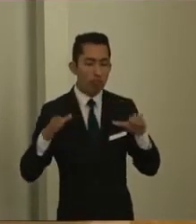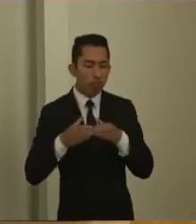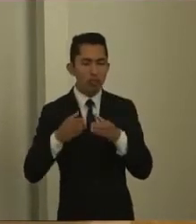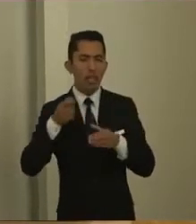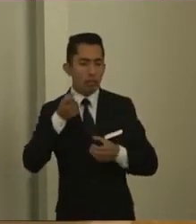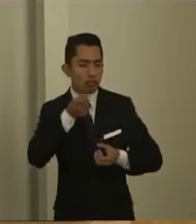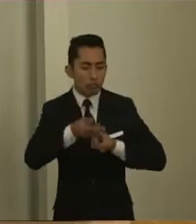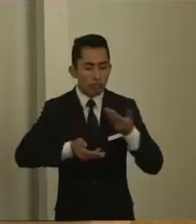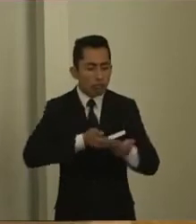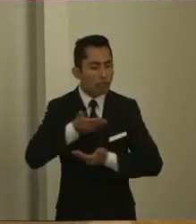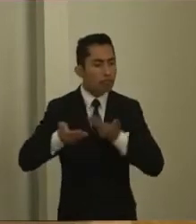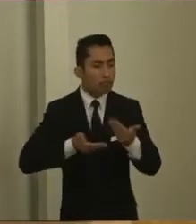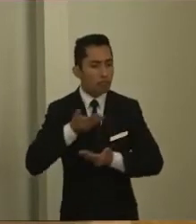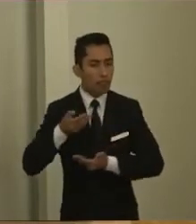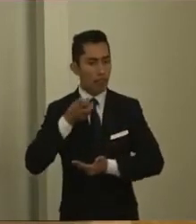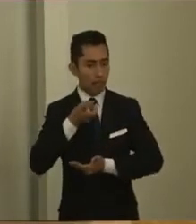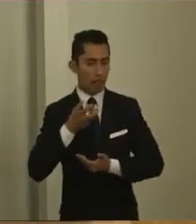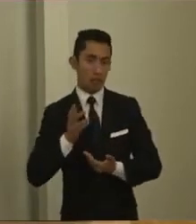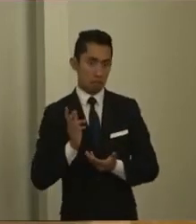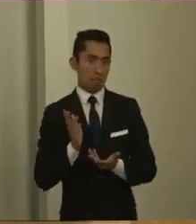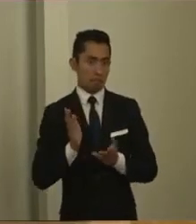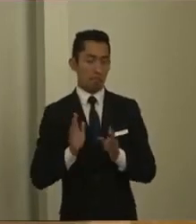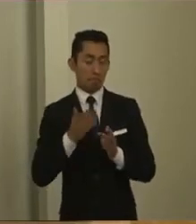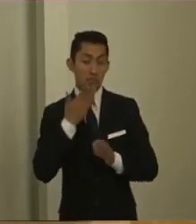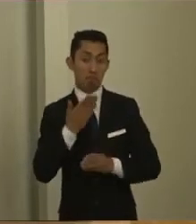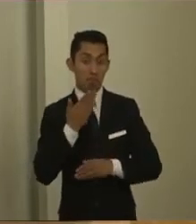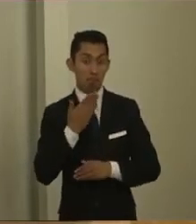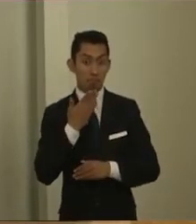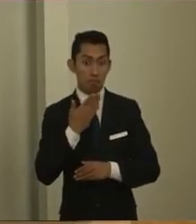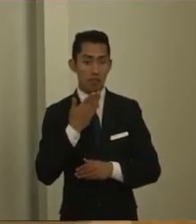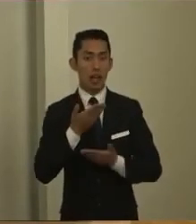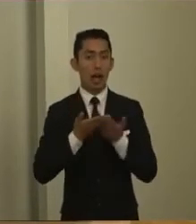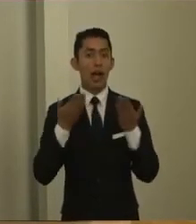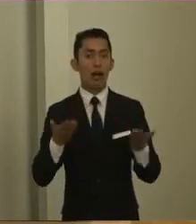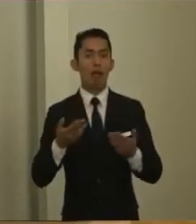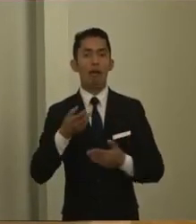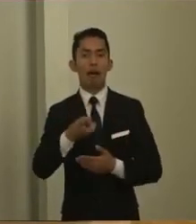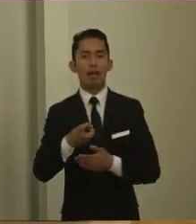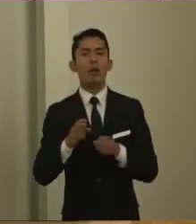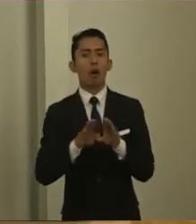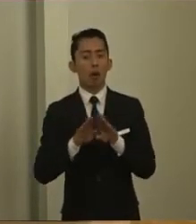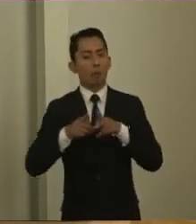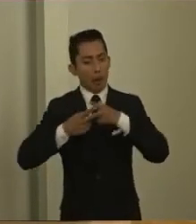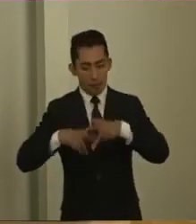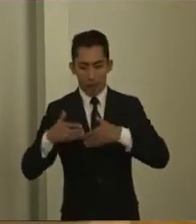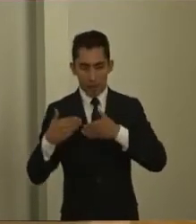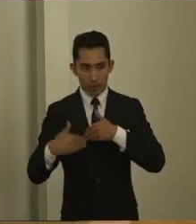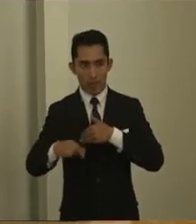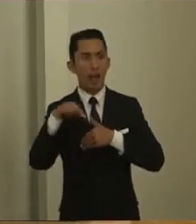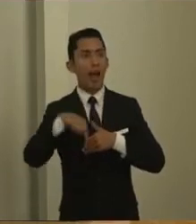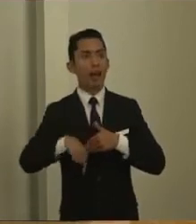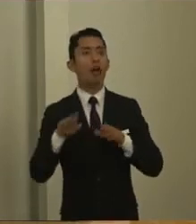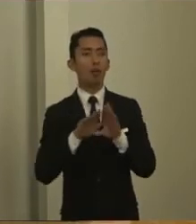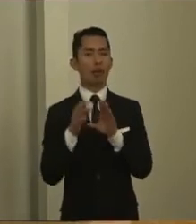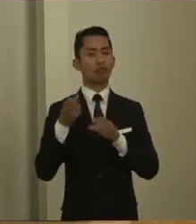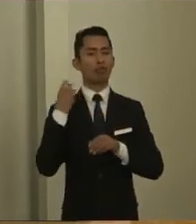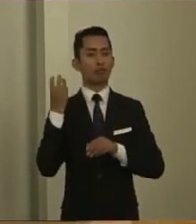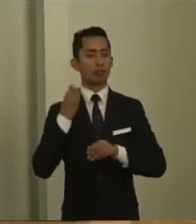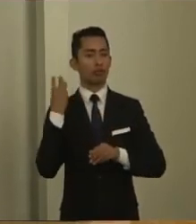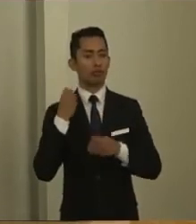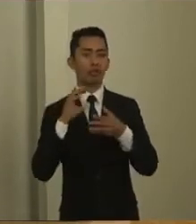por eso y que de manera decidida hayamos impulsado esta cátedra y por